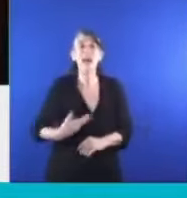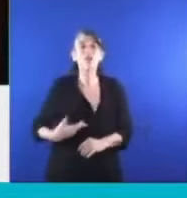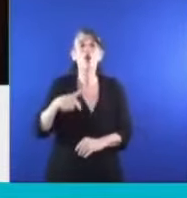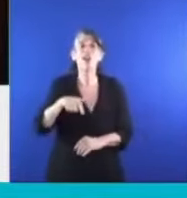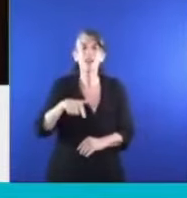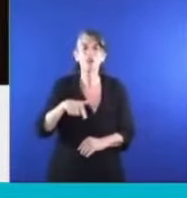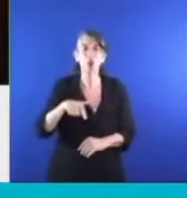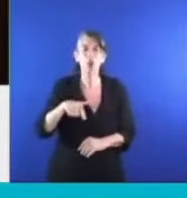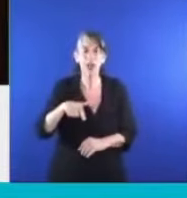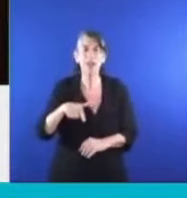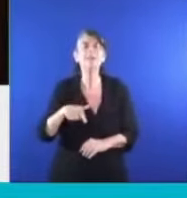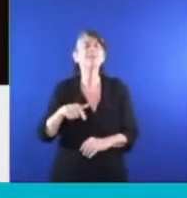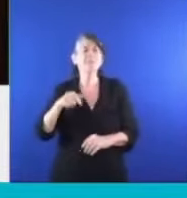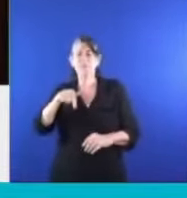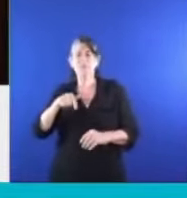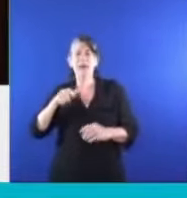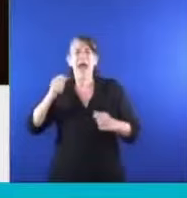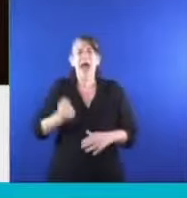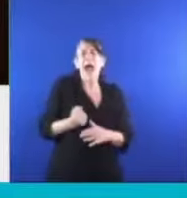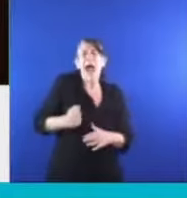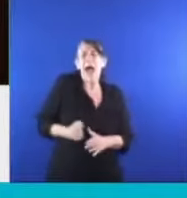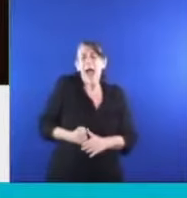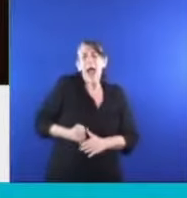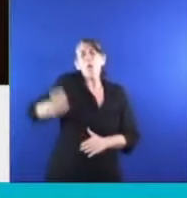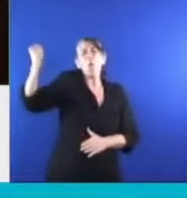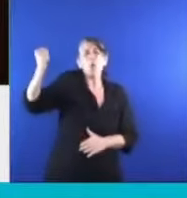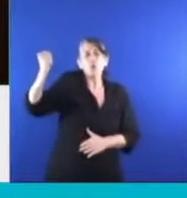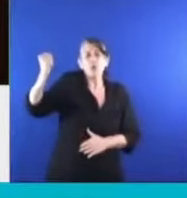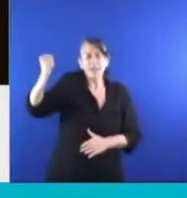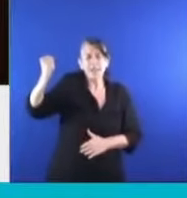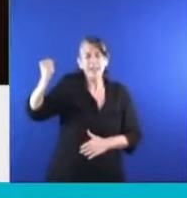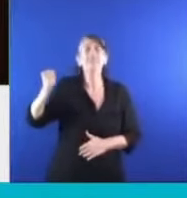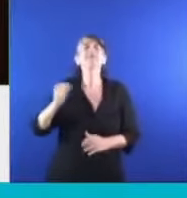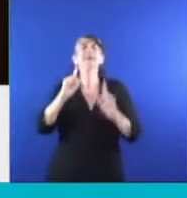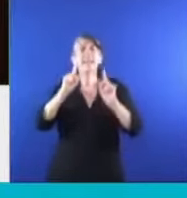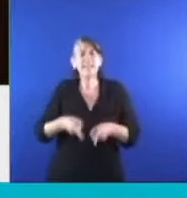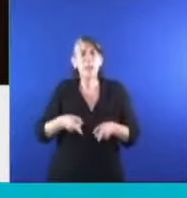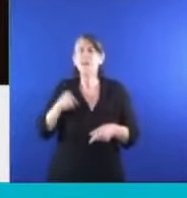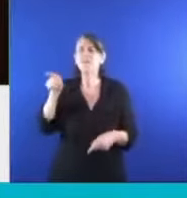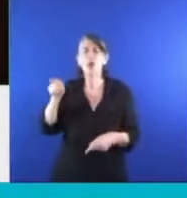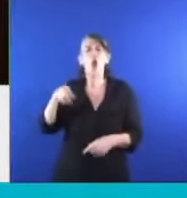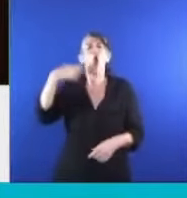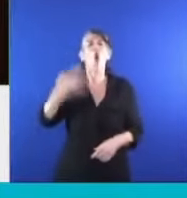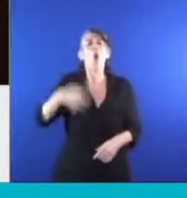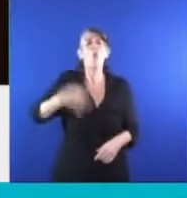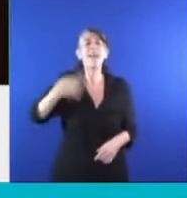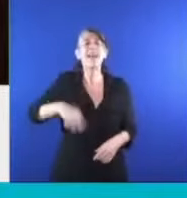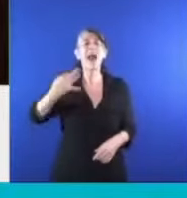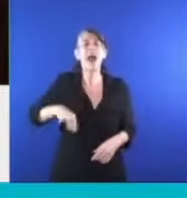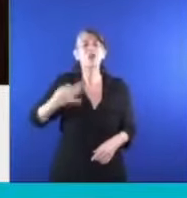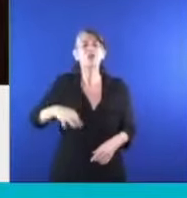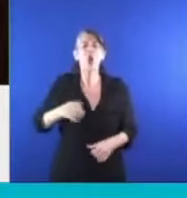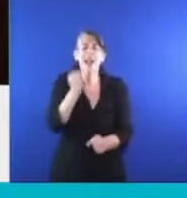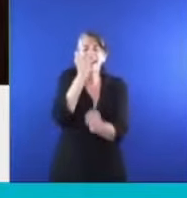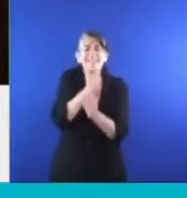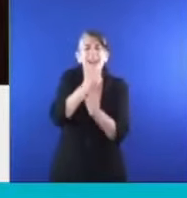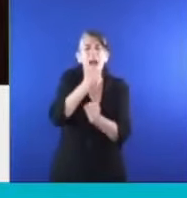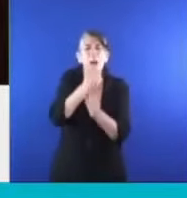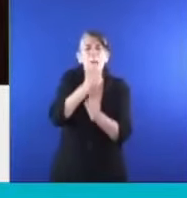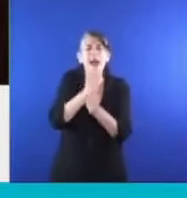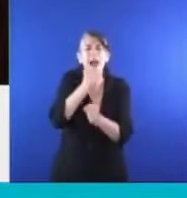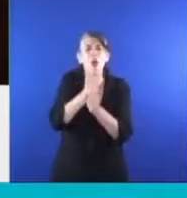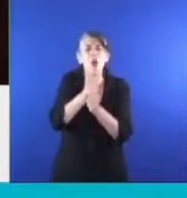de ajuste tradicional y catastrófico, sino que está desertando de sus obligaciones más constitutivas, de sus tareas más